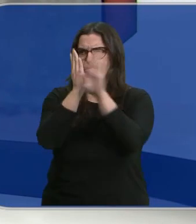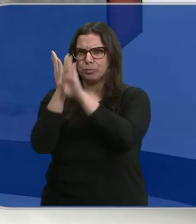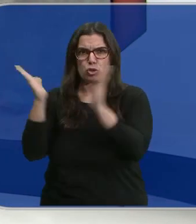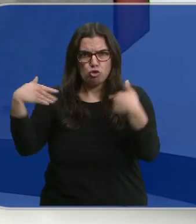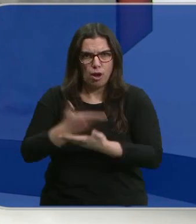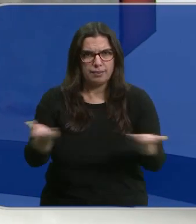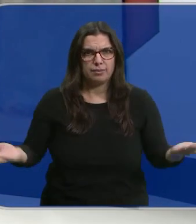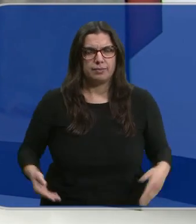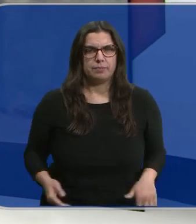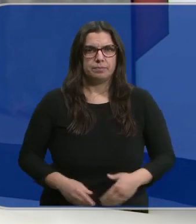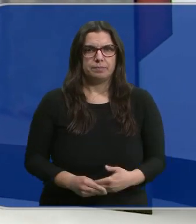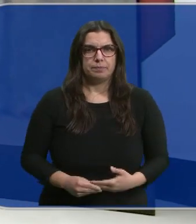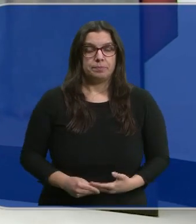Roberto.